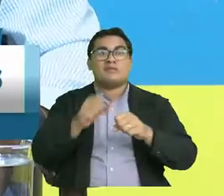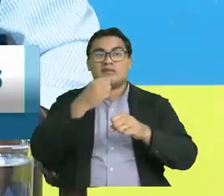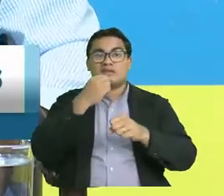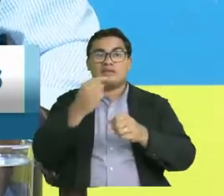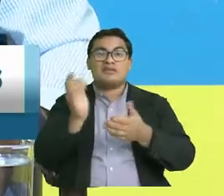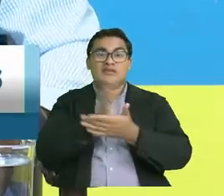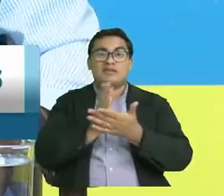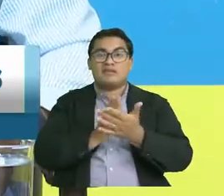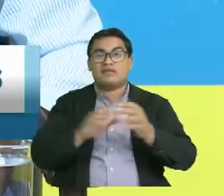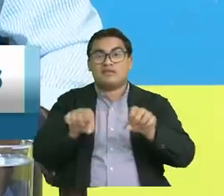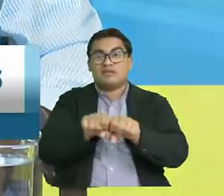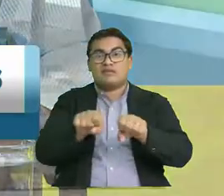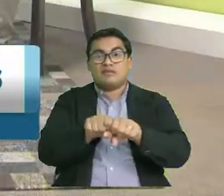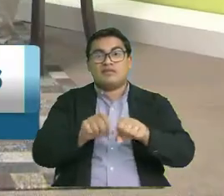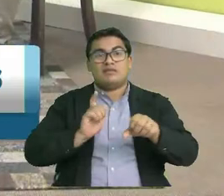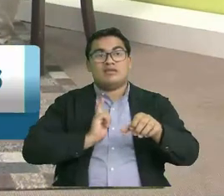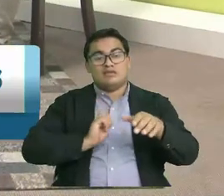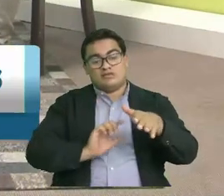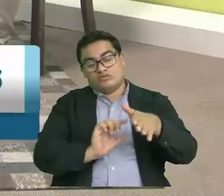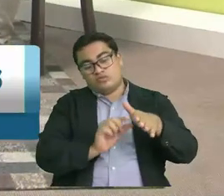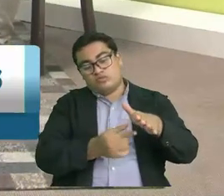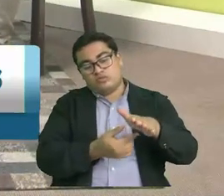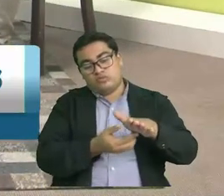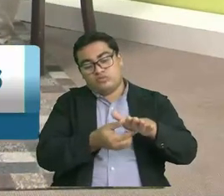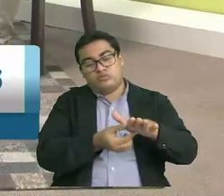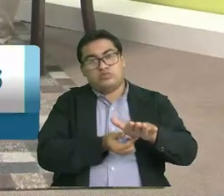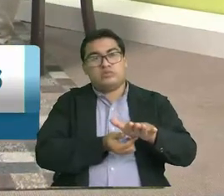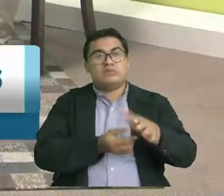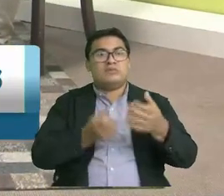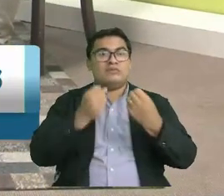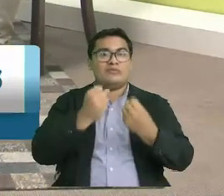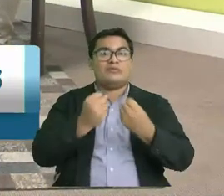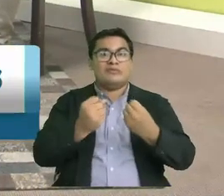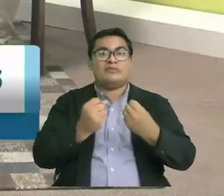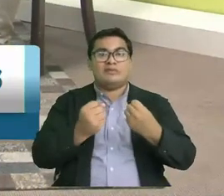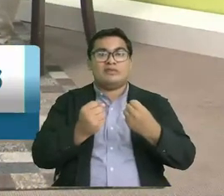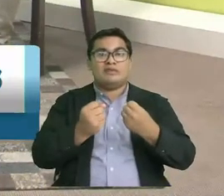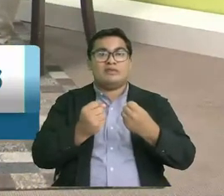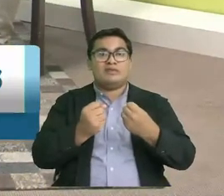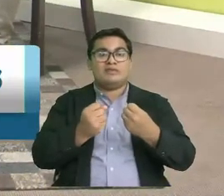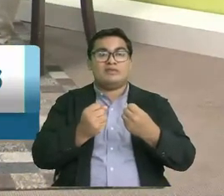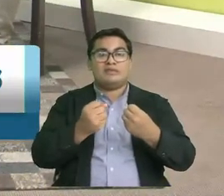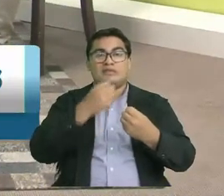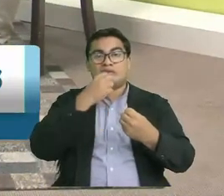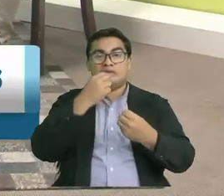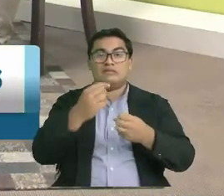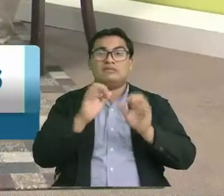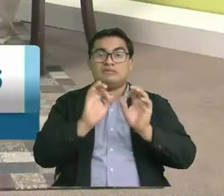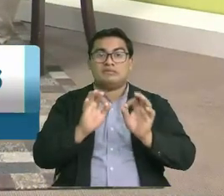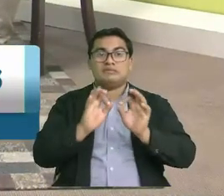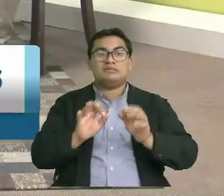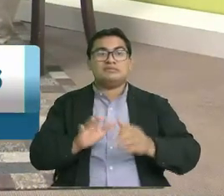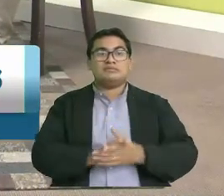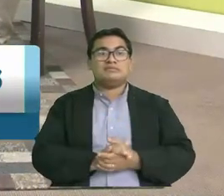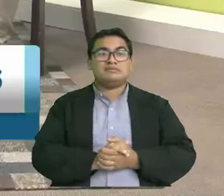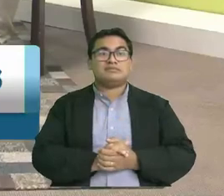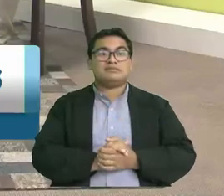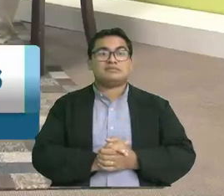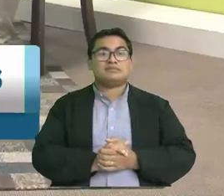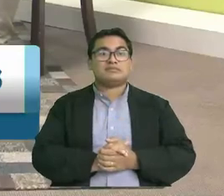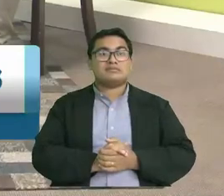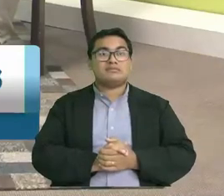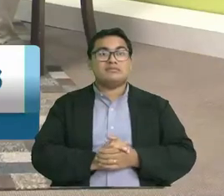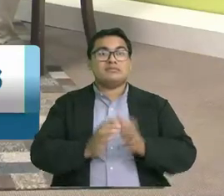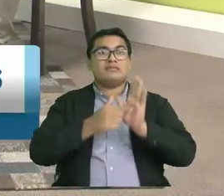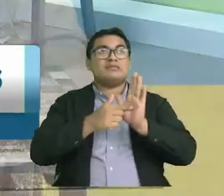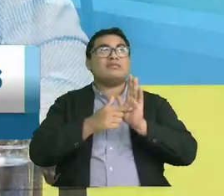algunos zapatos incluso traen una almohadilla en esa zona para dar un poquito más de confort y estabilidad al pie. En el caso de